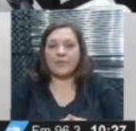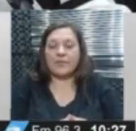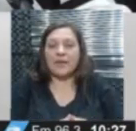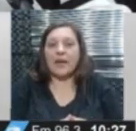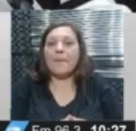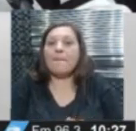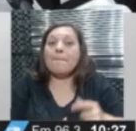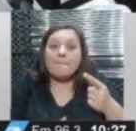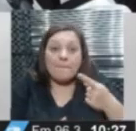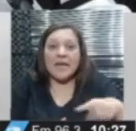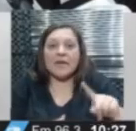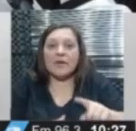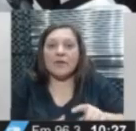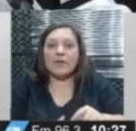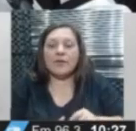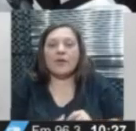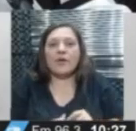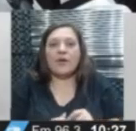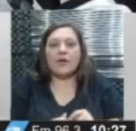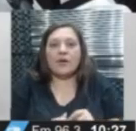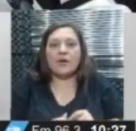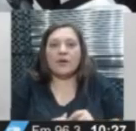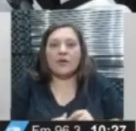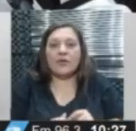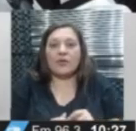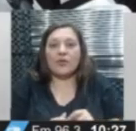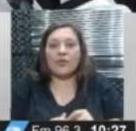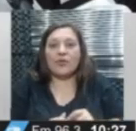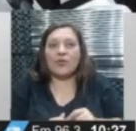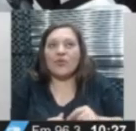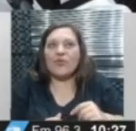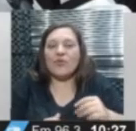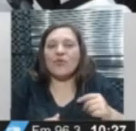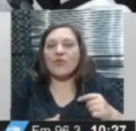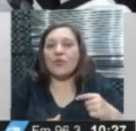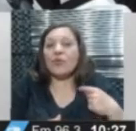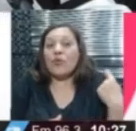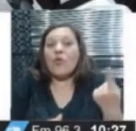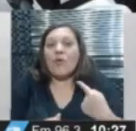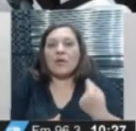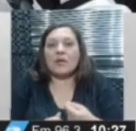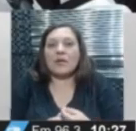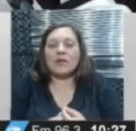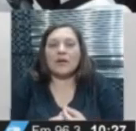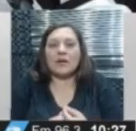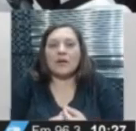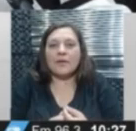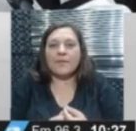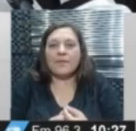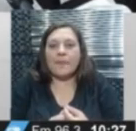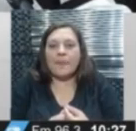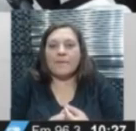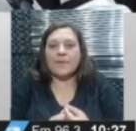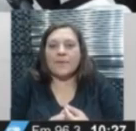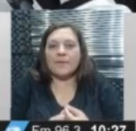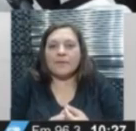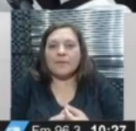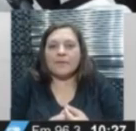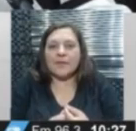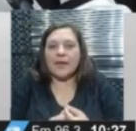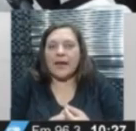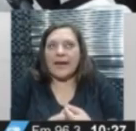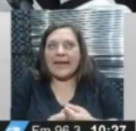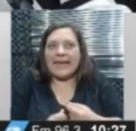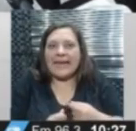bien Winnie Mandela fue una mujer Eh fue una mujer que dejó que luchó ahora tanto